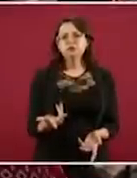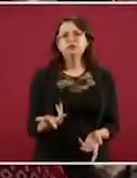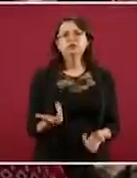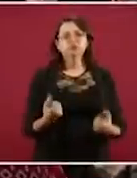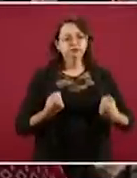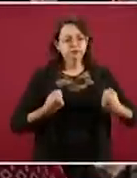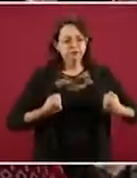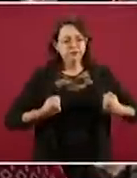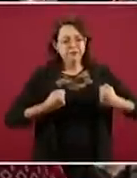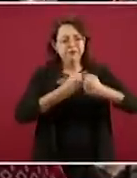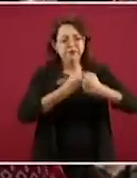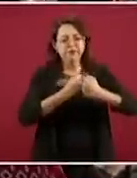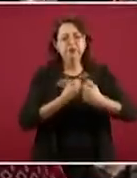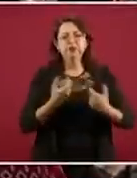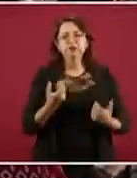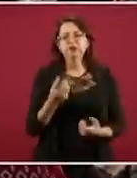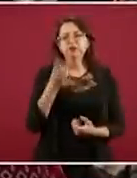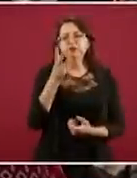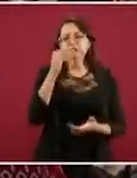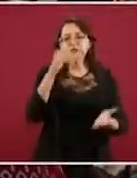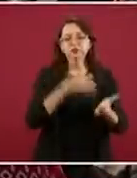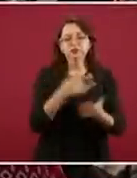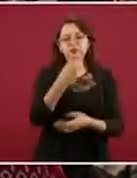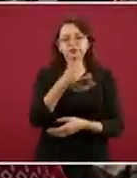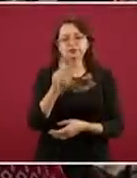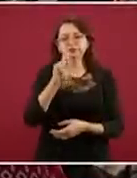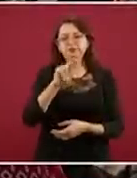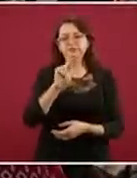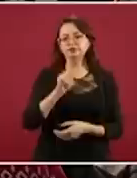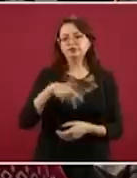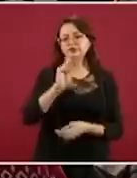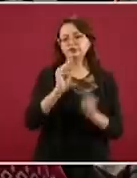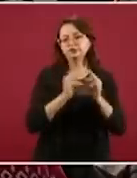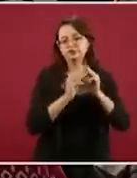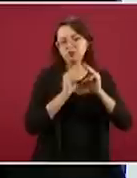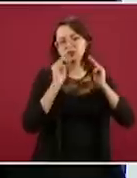una frontera de 3.180 kilómetros,